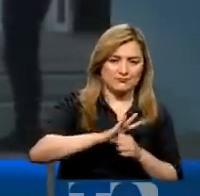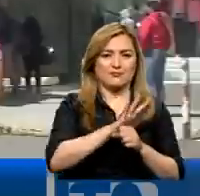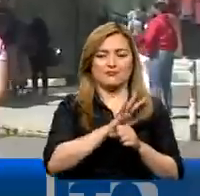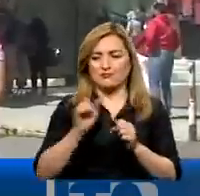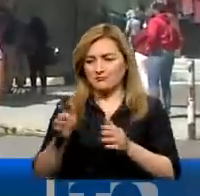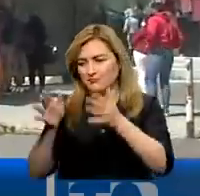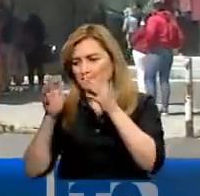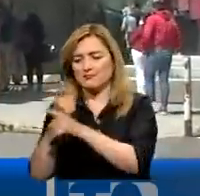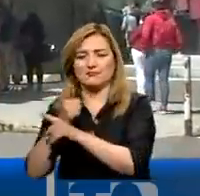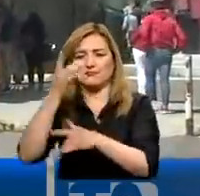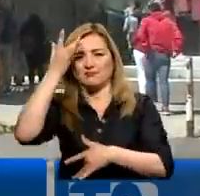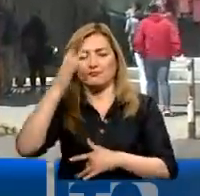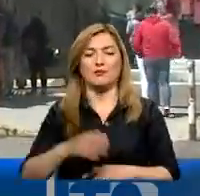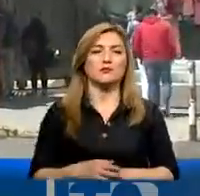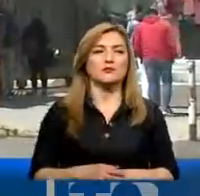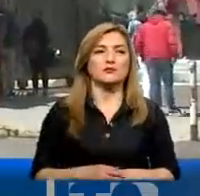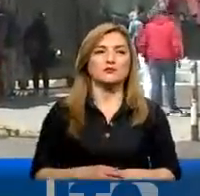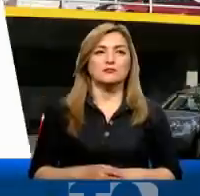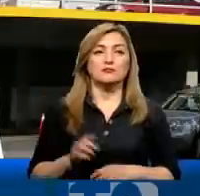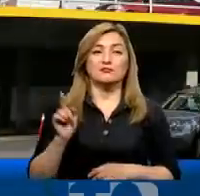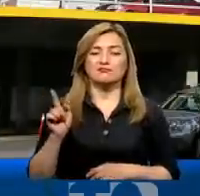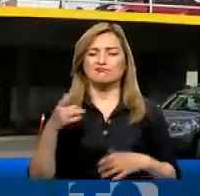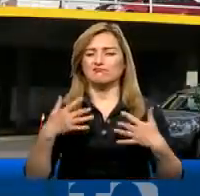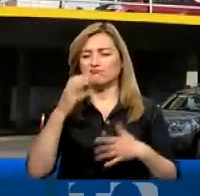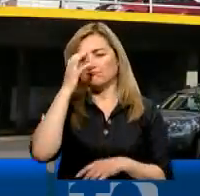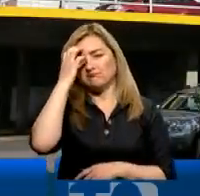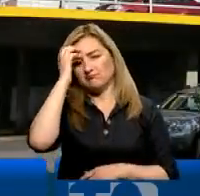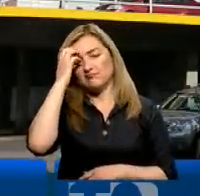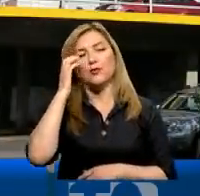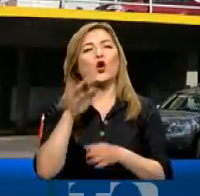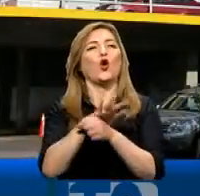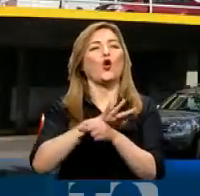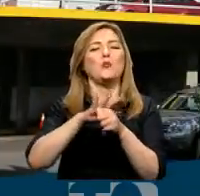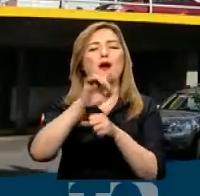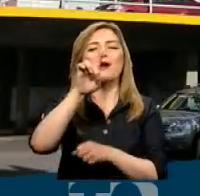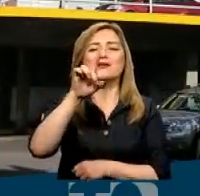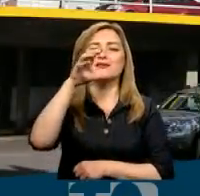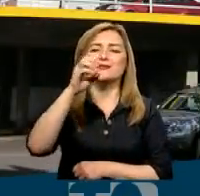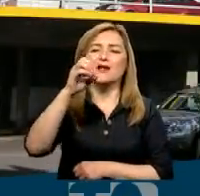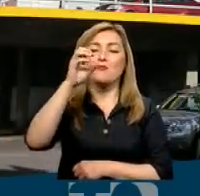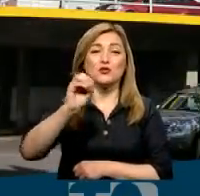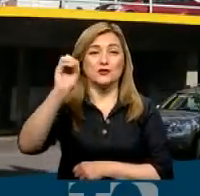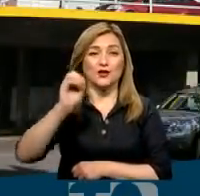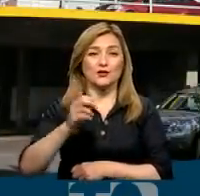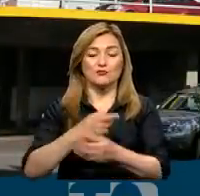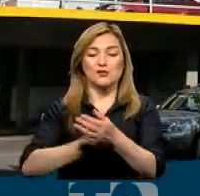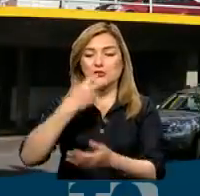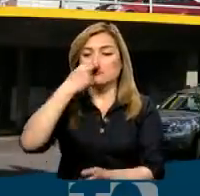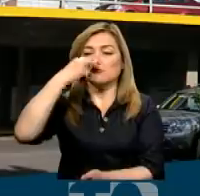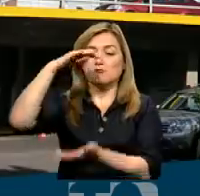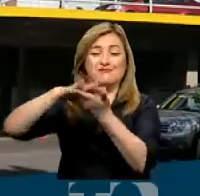de lo posible. En esa casa de salud hay preocupación. Al momento tienen una ocupación del 100% en camas UCI y